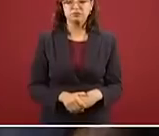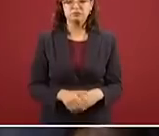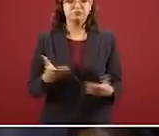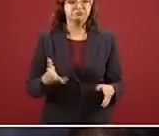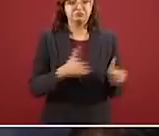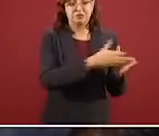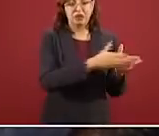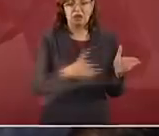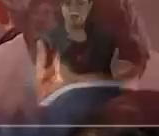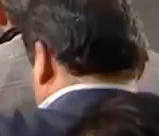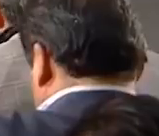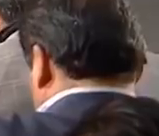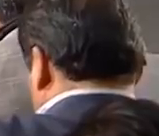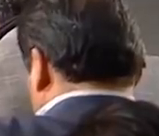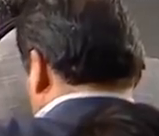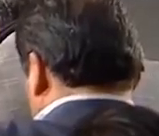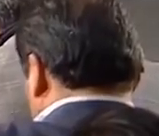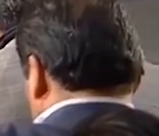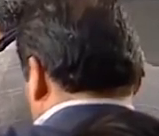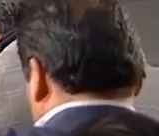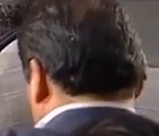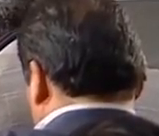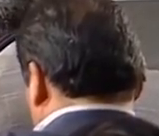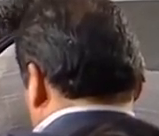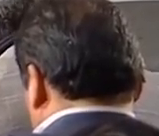durante el periodo colonial,